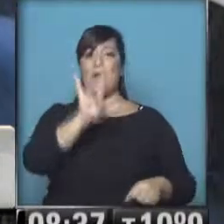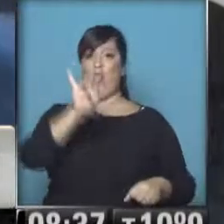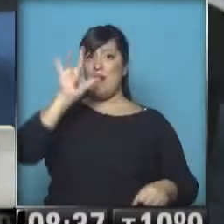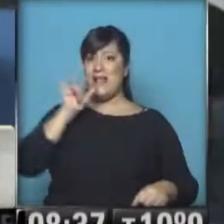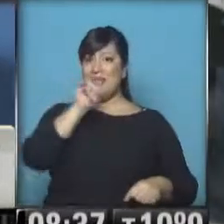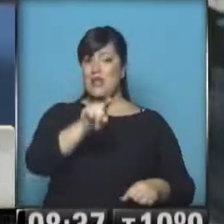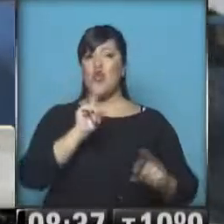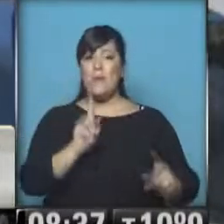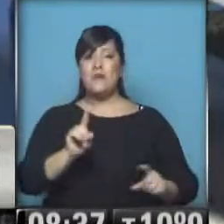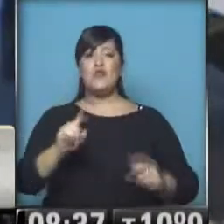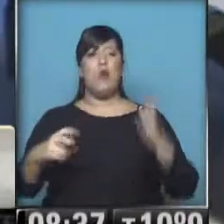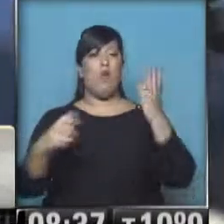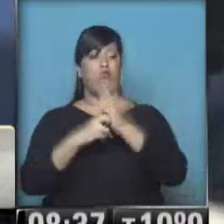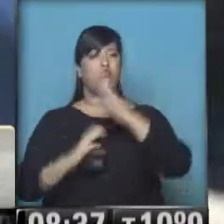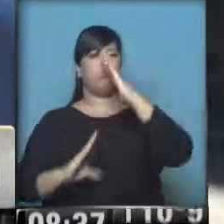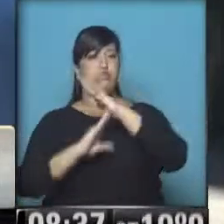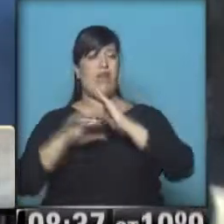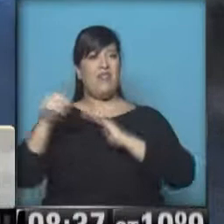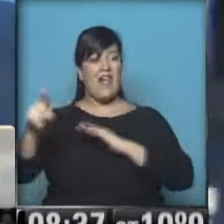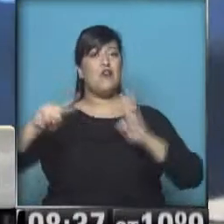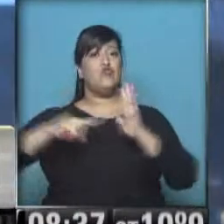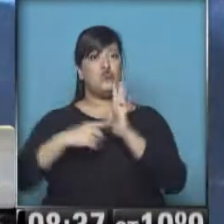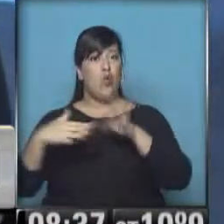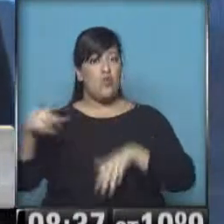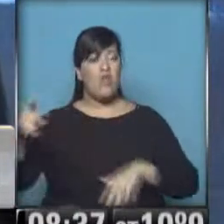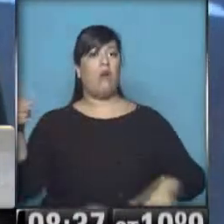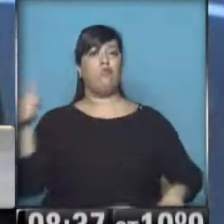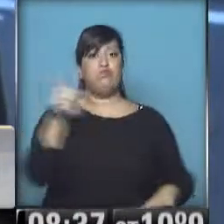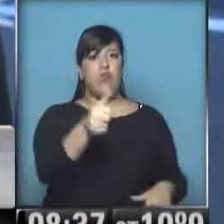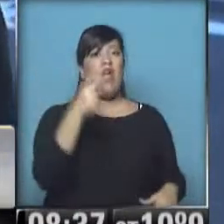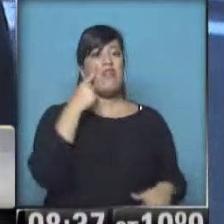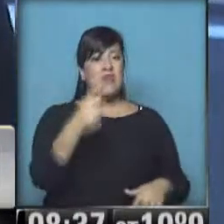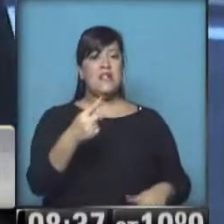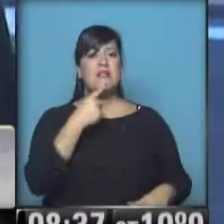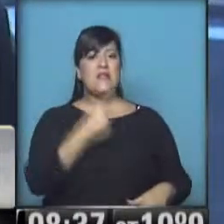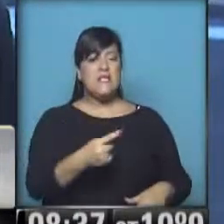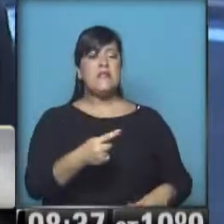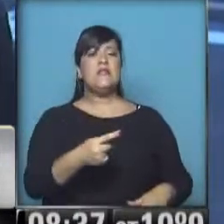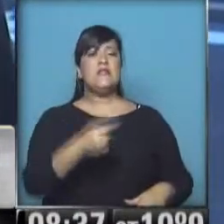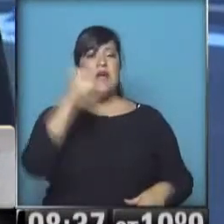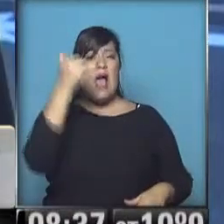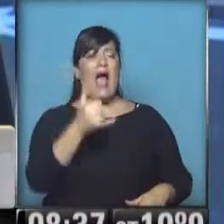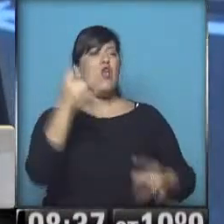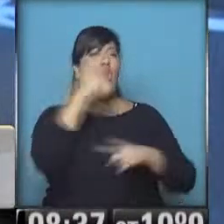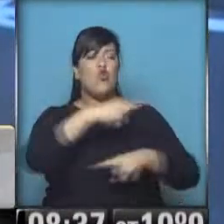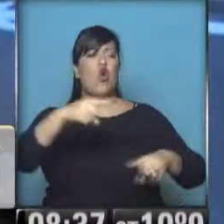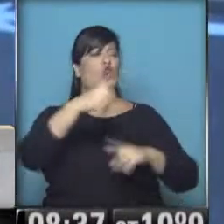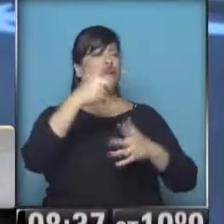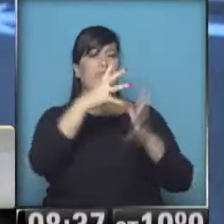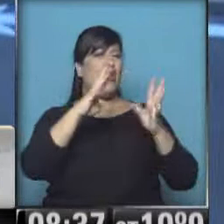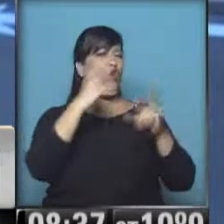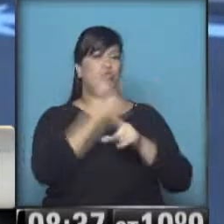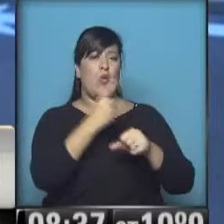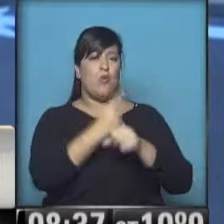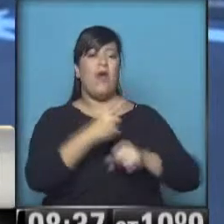venido el procurador de la ciudad a decir que había asbesto en los techos y que no podía seguir funcionando. Recordemos que el asbesto